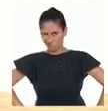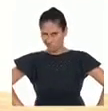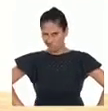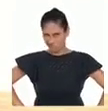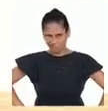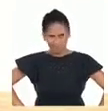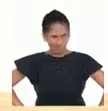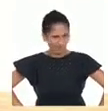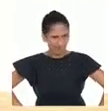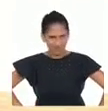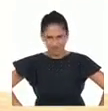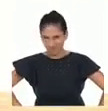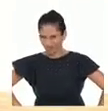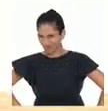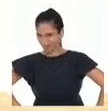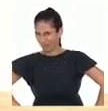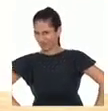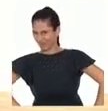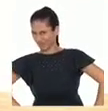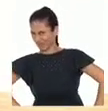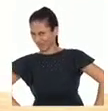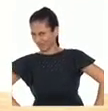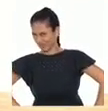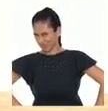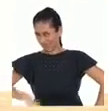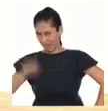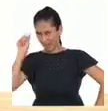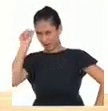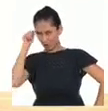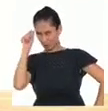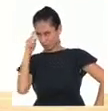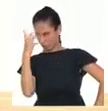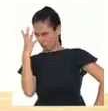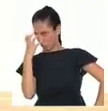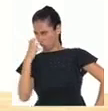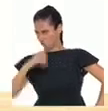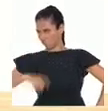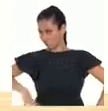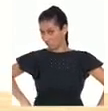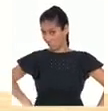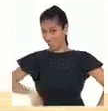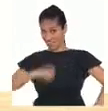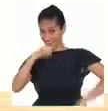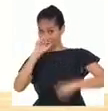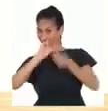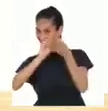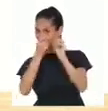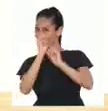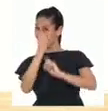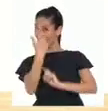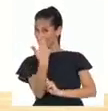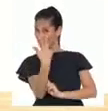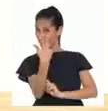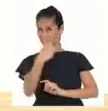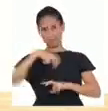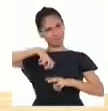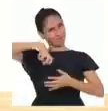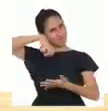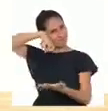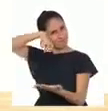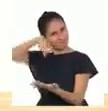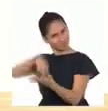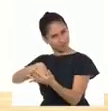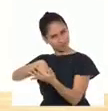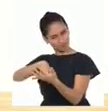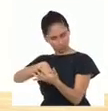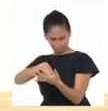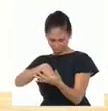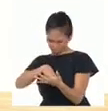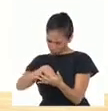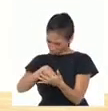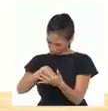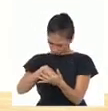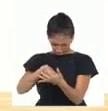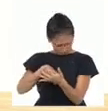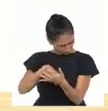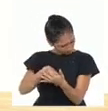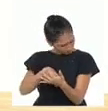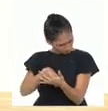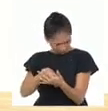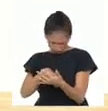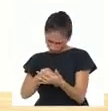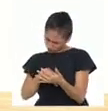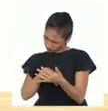recuerda cuando te molestas. Excelente, ahora vamos a posición 3. Voy a estar en cuclillas y voy a estar triste, quizás miro el piso un